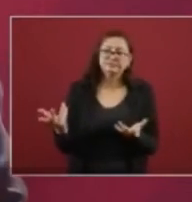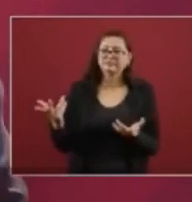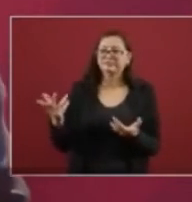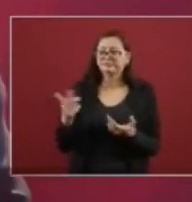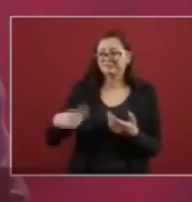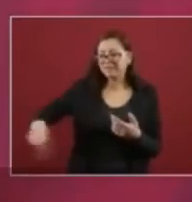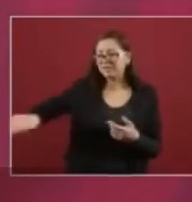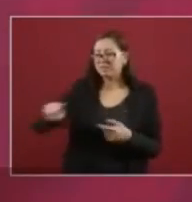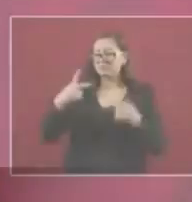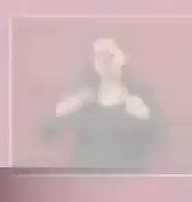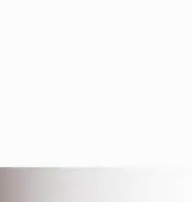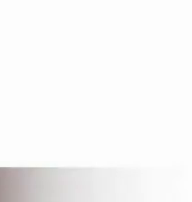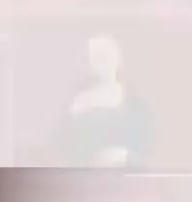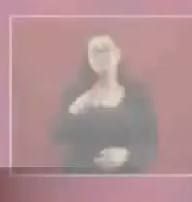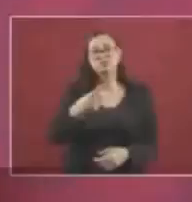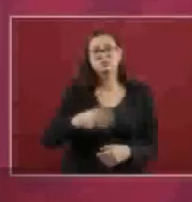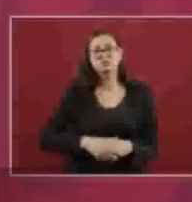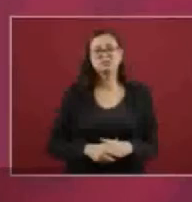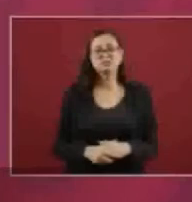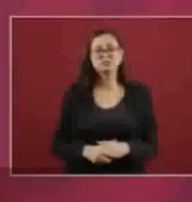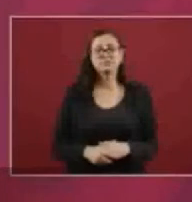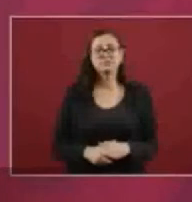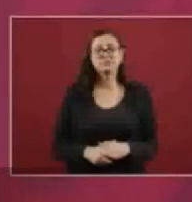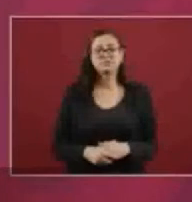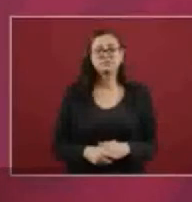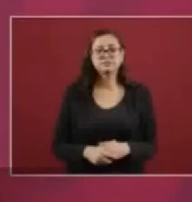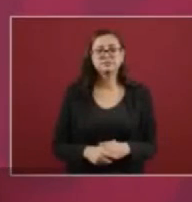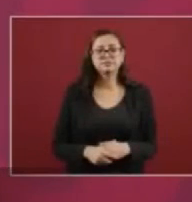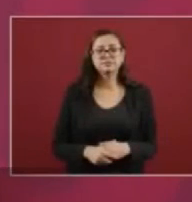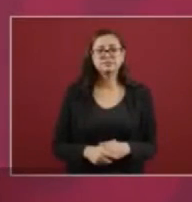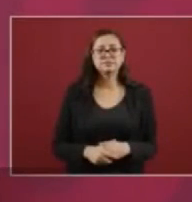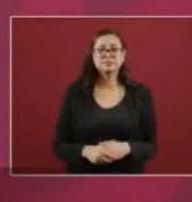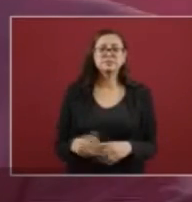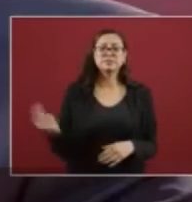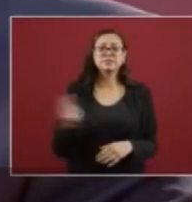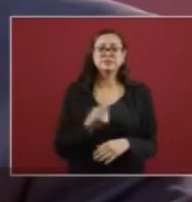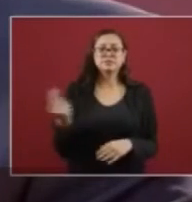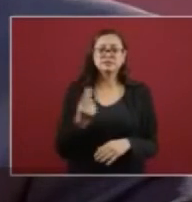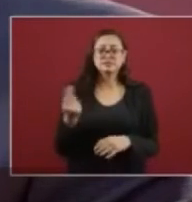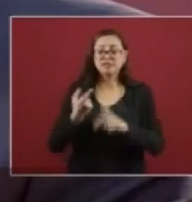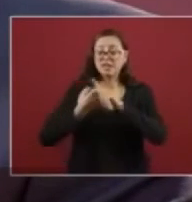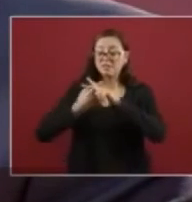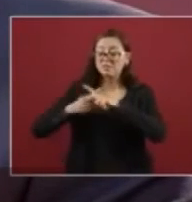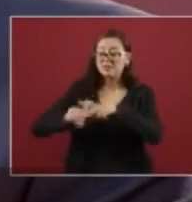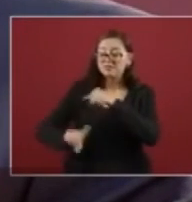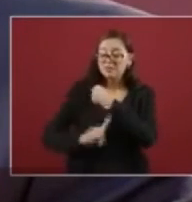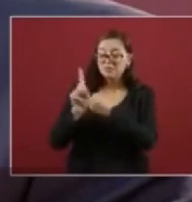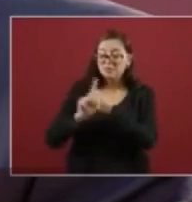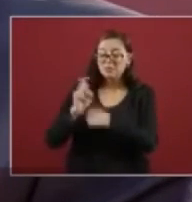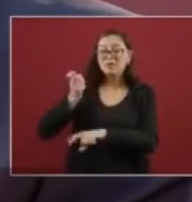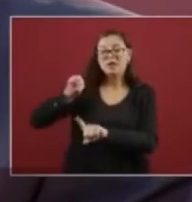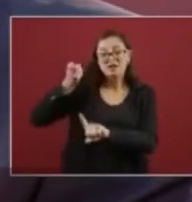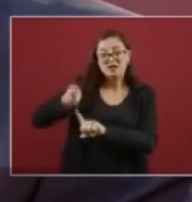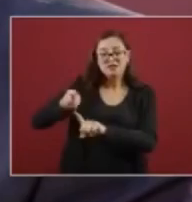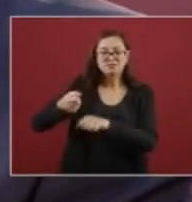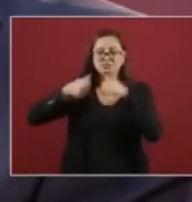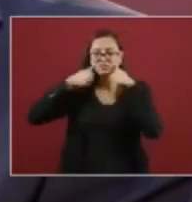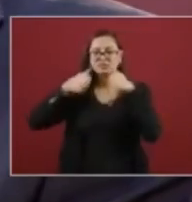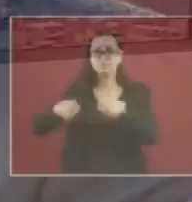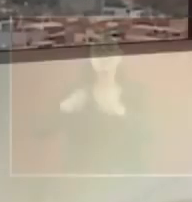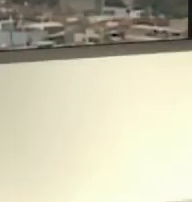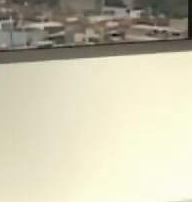conferencias a nivel nacional si se aprueba la reforma para la revocación de mandato que propuso realizar en 2021.